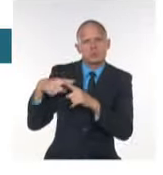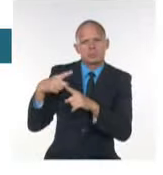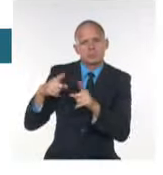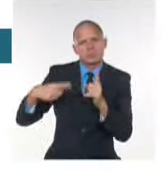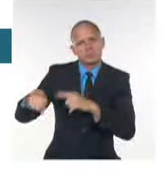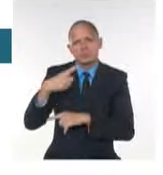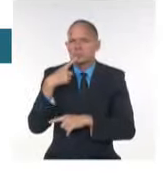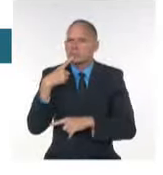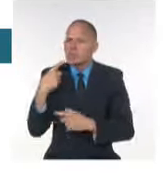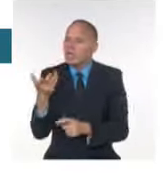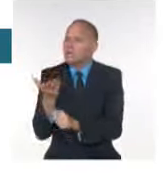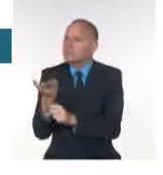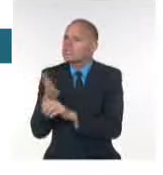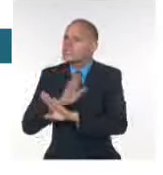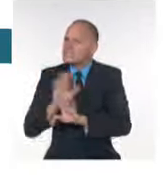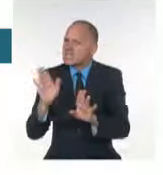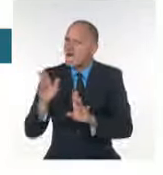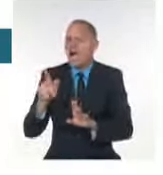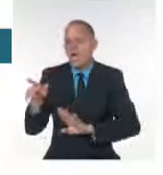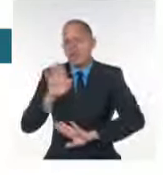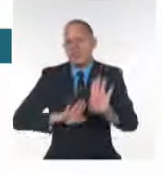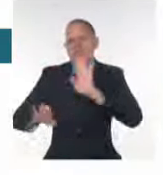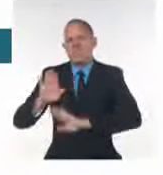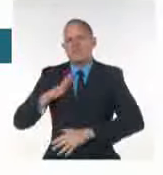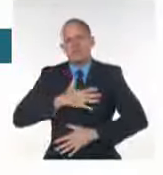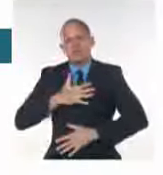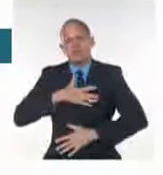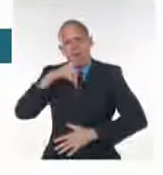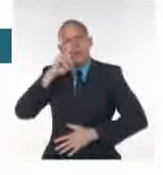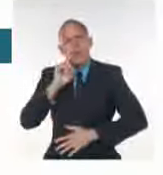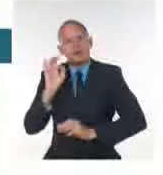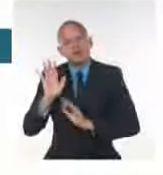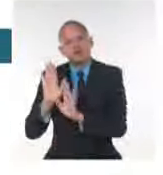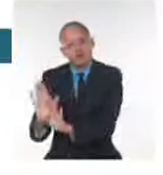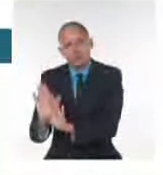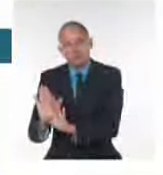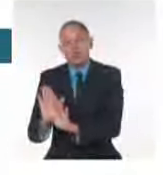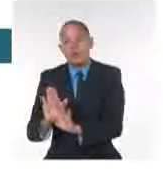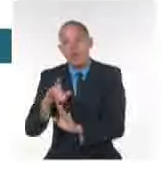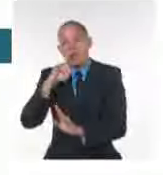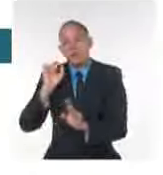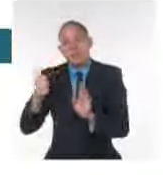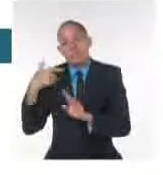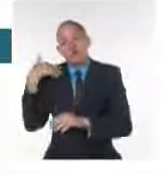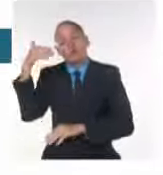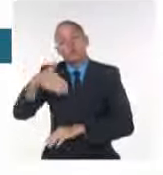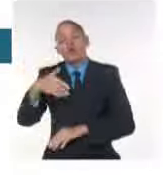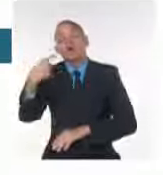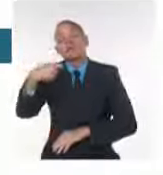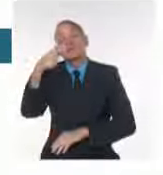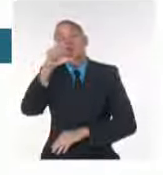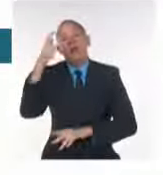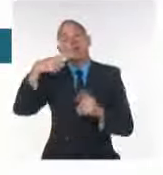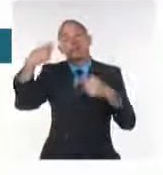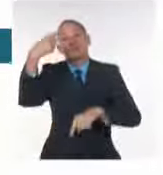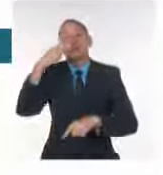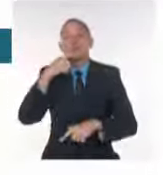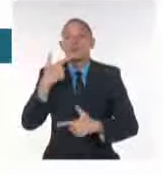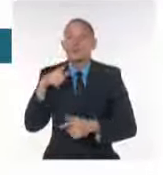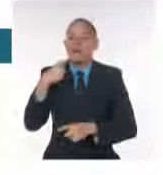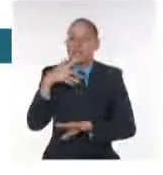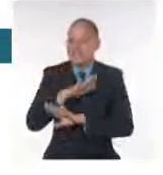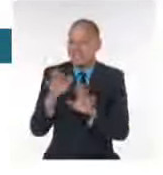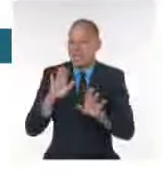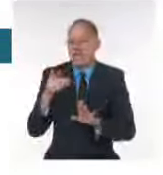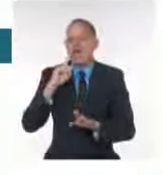revolución bolivariana, el mandatario interpuso un recurso de amparo ante la sala electoral del Tribunal Supremo de Justicia. Tras las conversaciones sostenidas